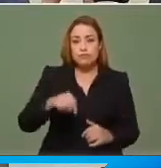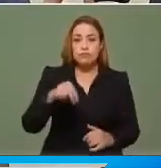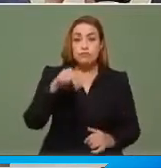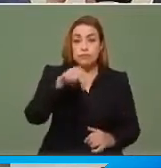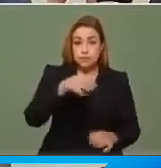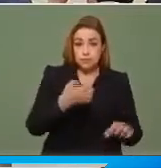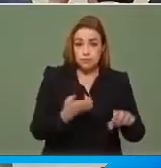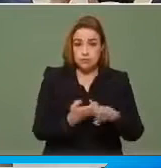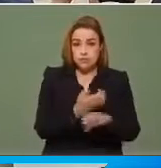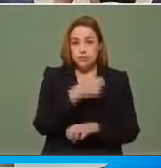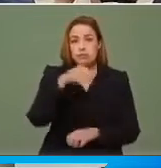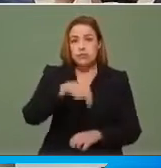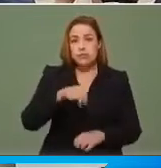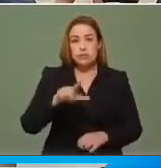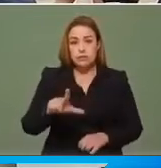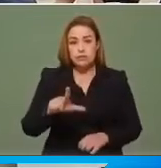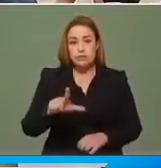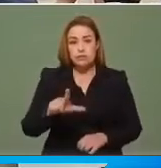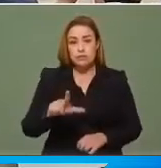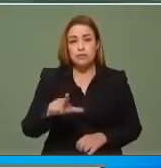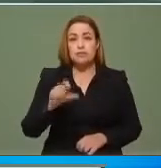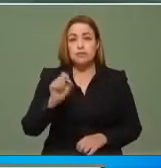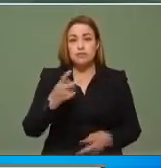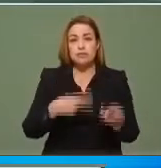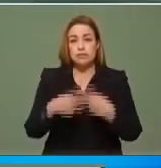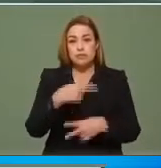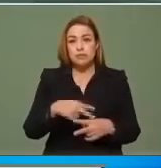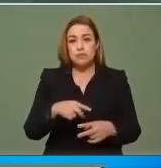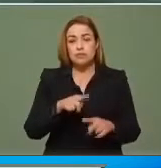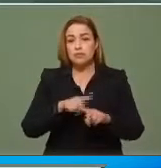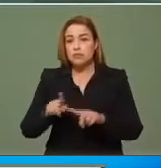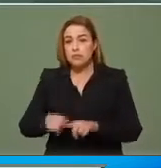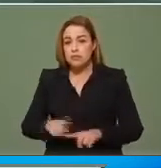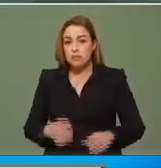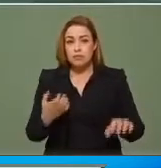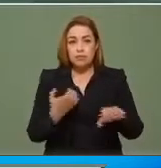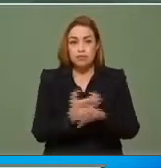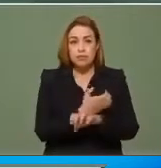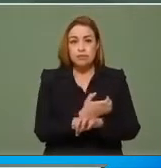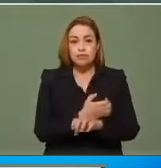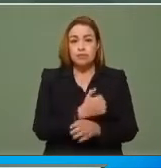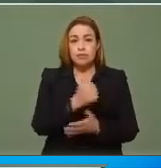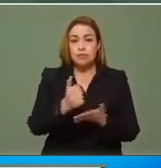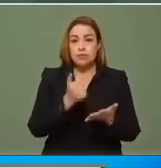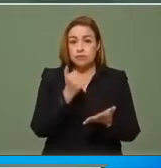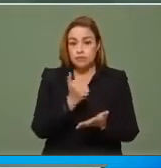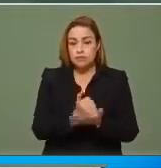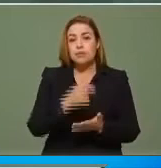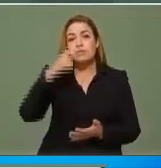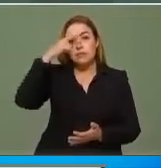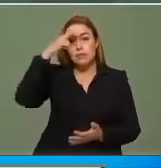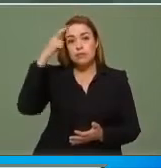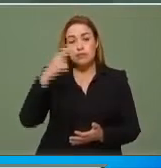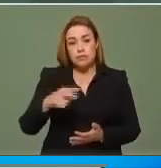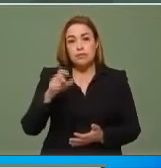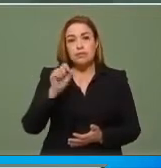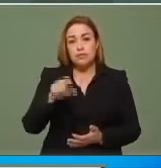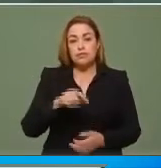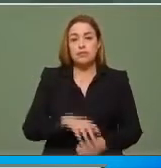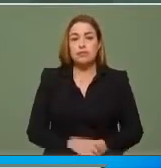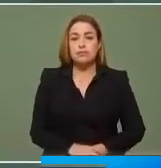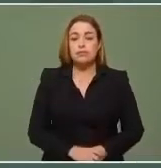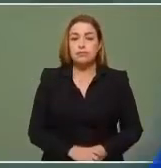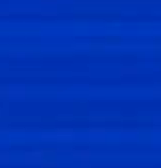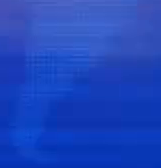distintas corporaciones que procuran seguridad. Se designó a la doctora Nadine Gassman como la nueva directora del Instituto Nacional de